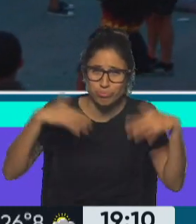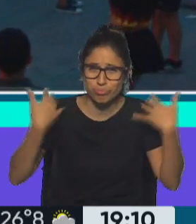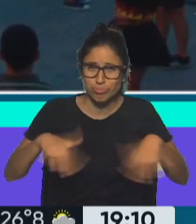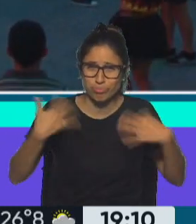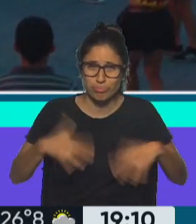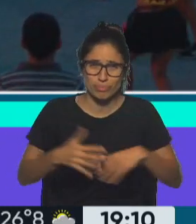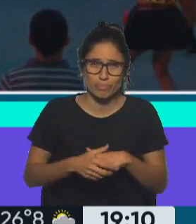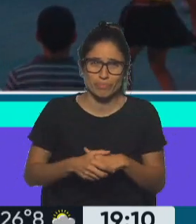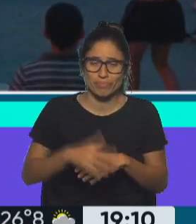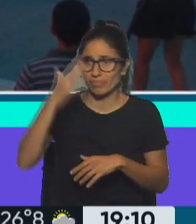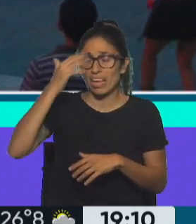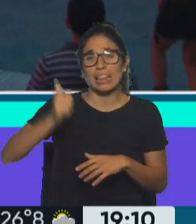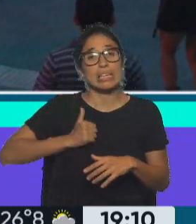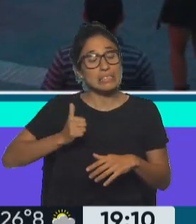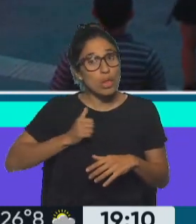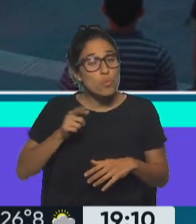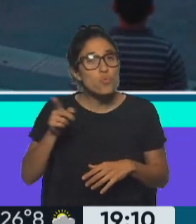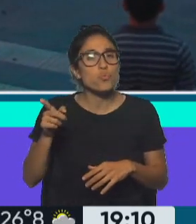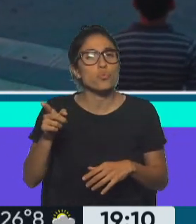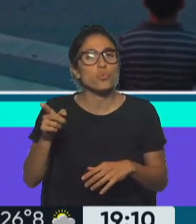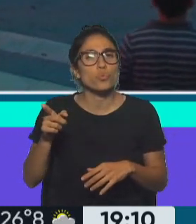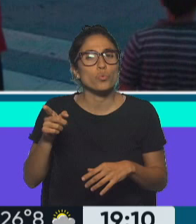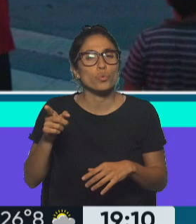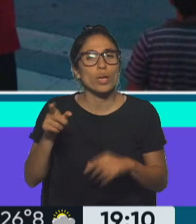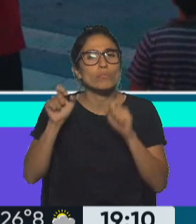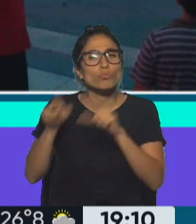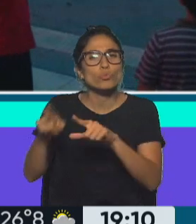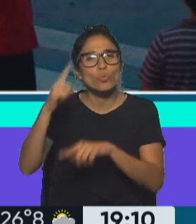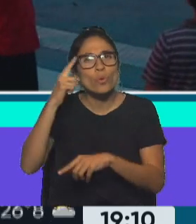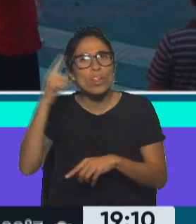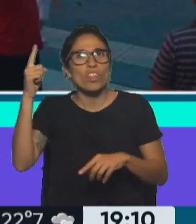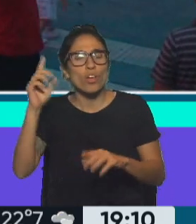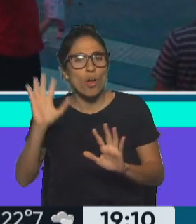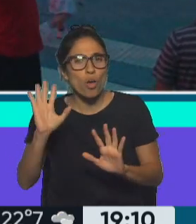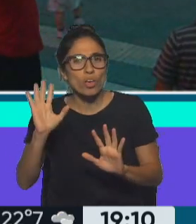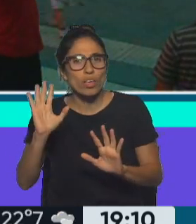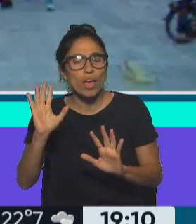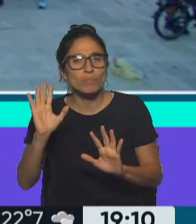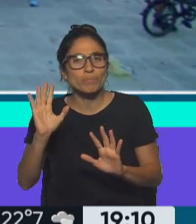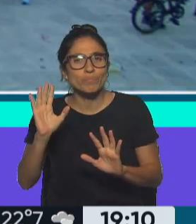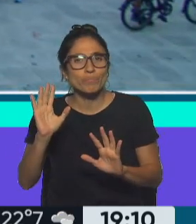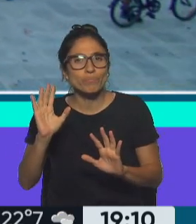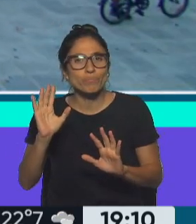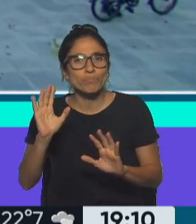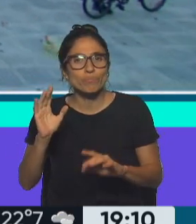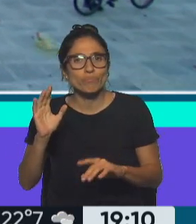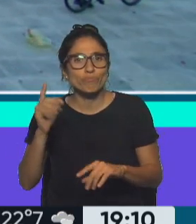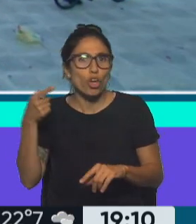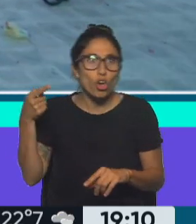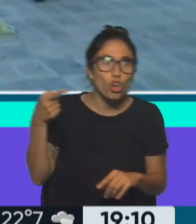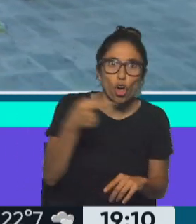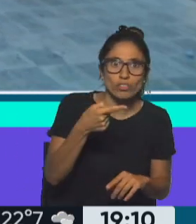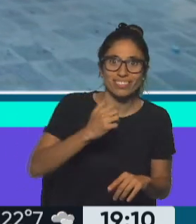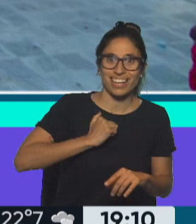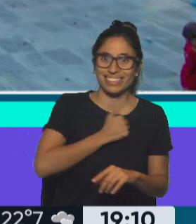una dictadura cuya, digamos, ideología era especialmente antisexual, ¿viste?